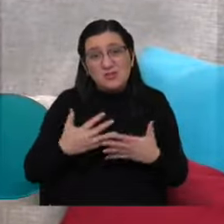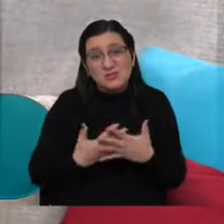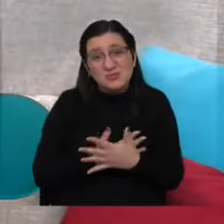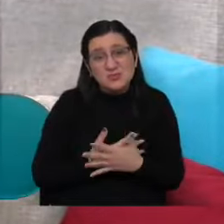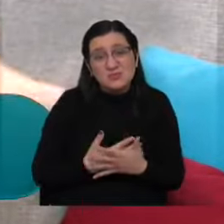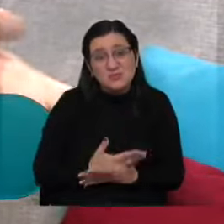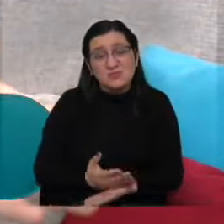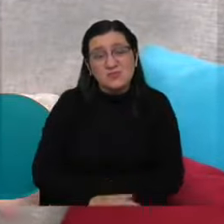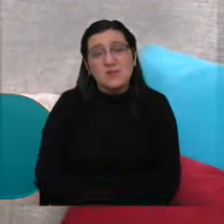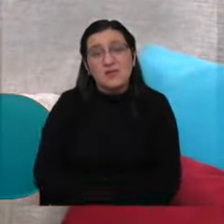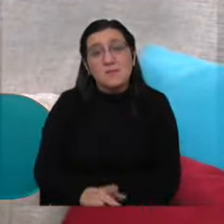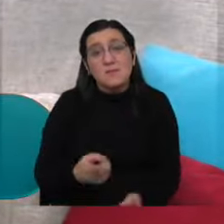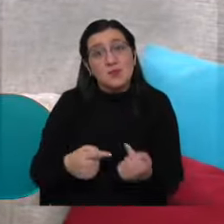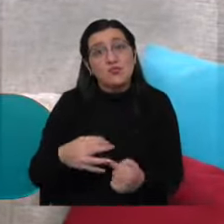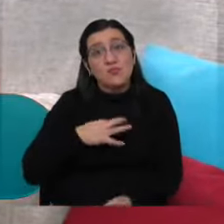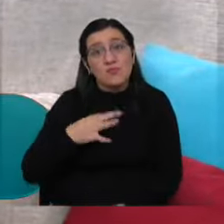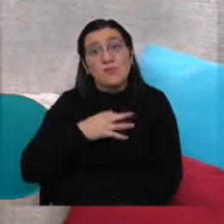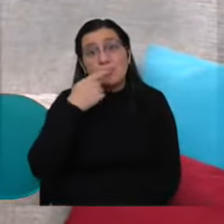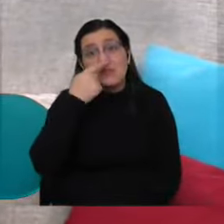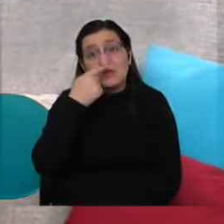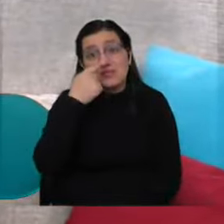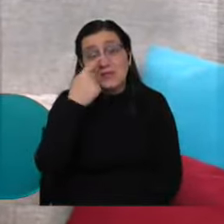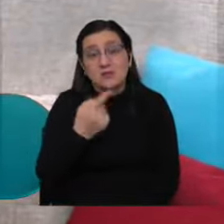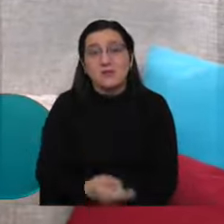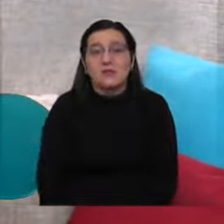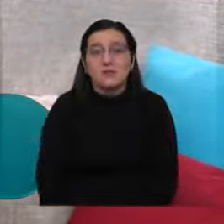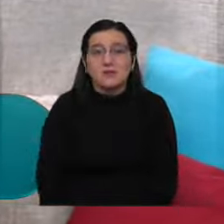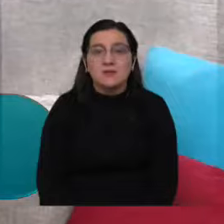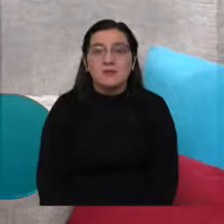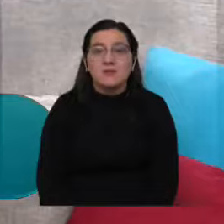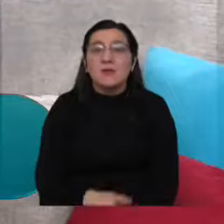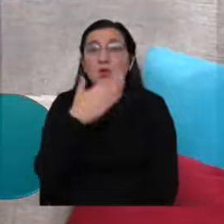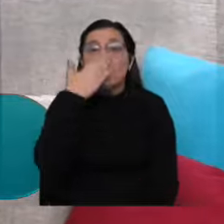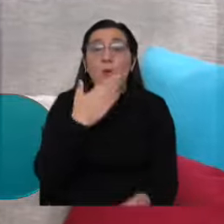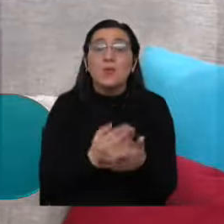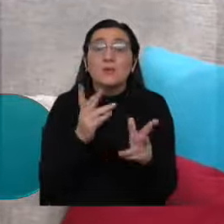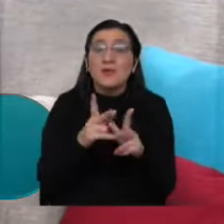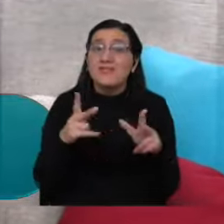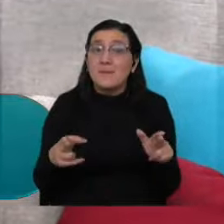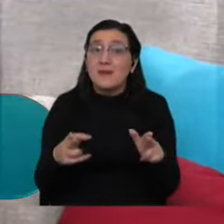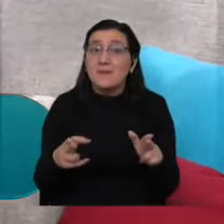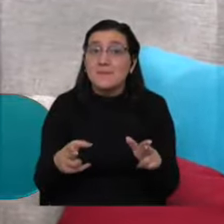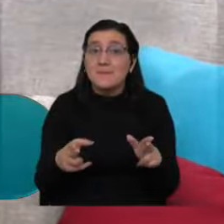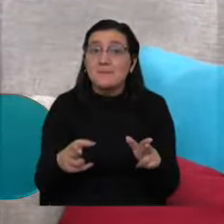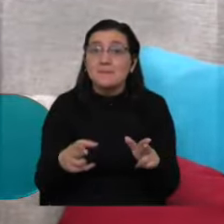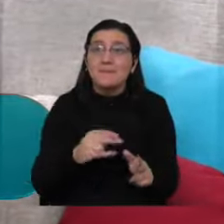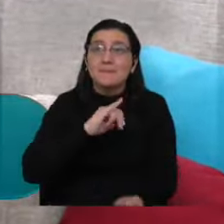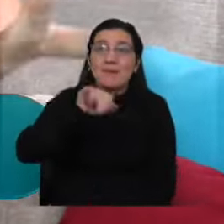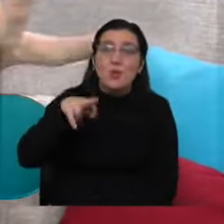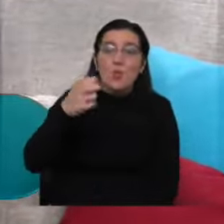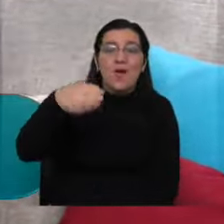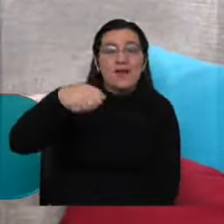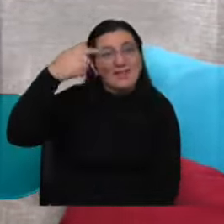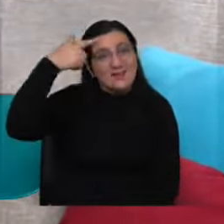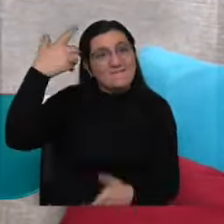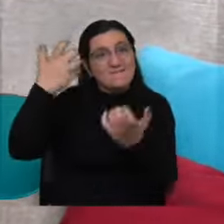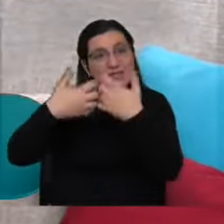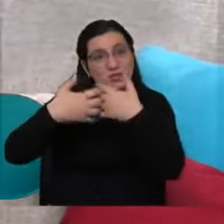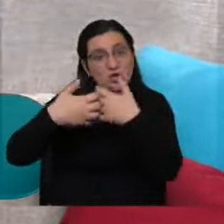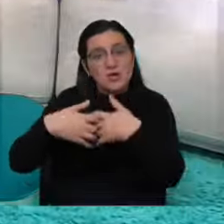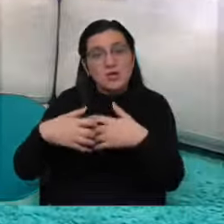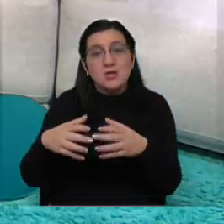interesante y si creo que los poemas más interesantes de ella son los de la última etapa que es justamente esta Juana que ya Reflexiona sobre haber